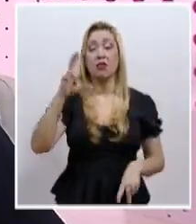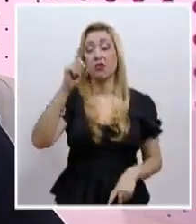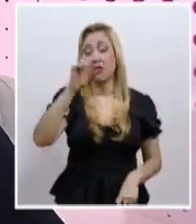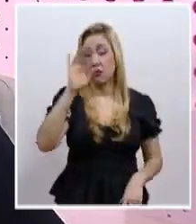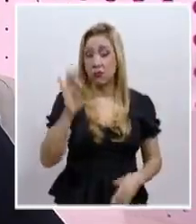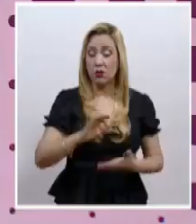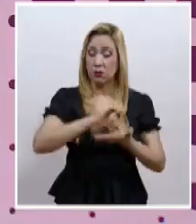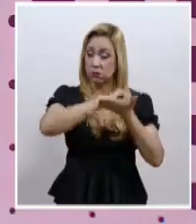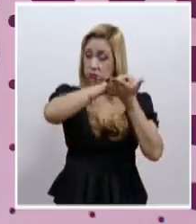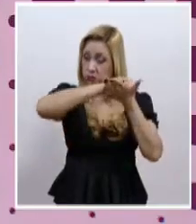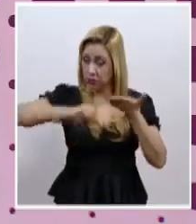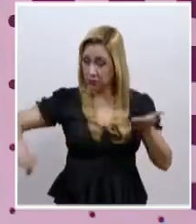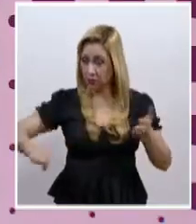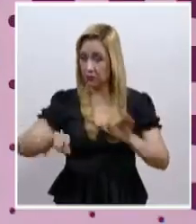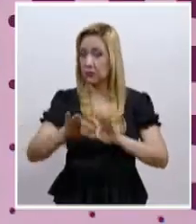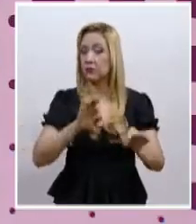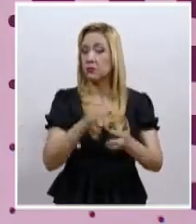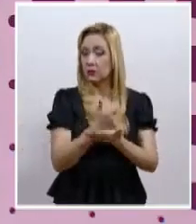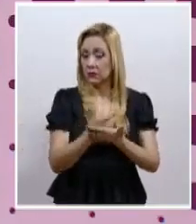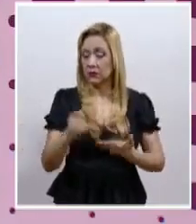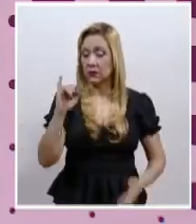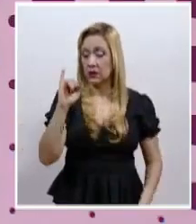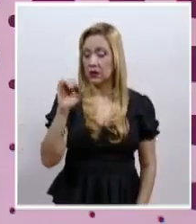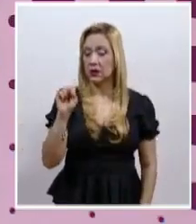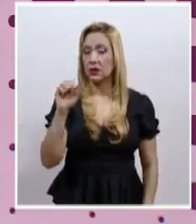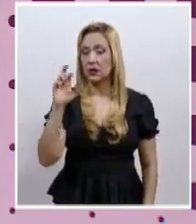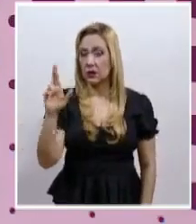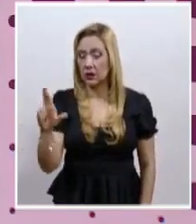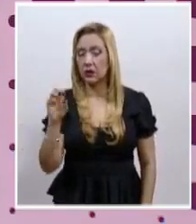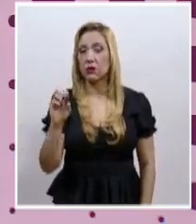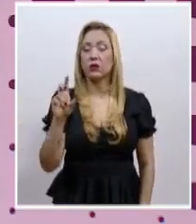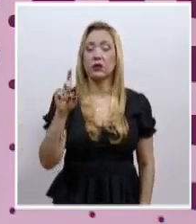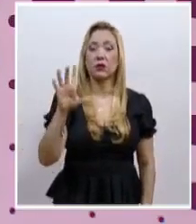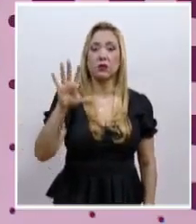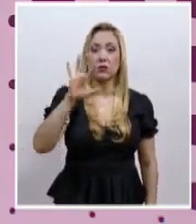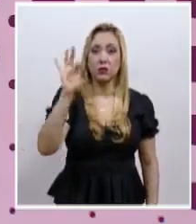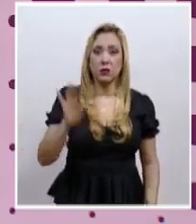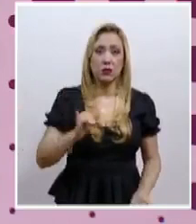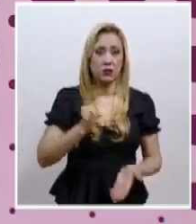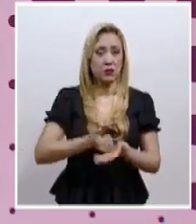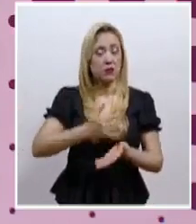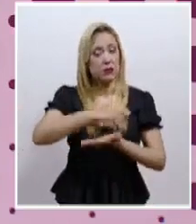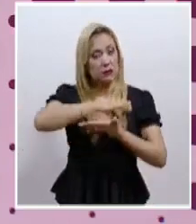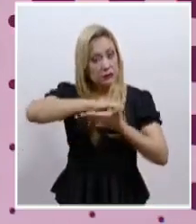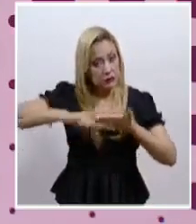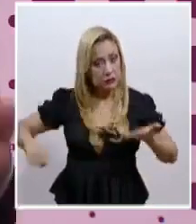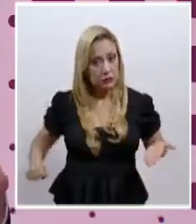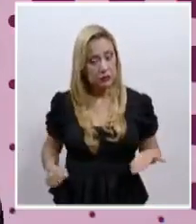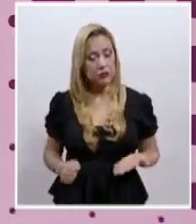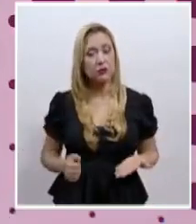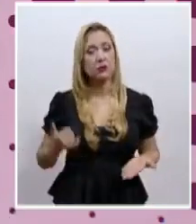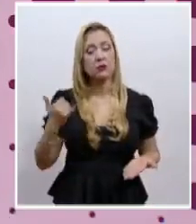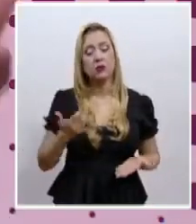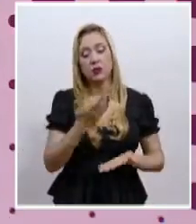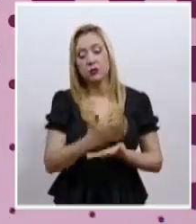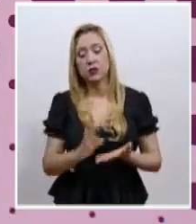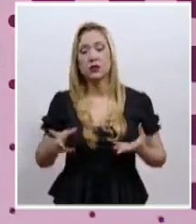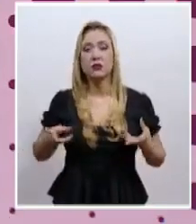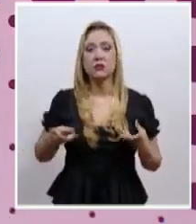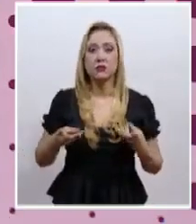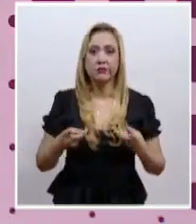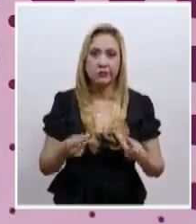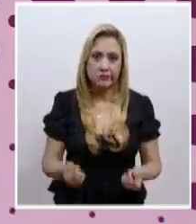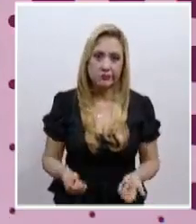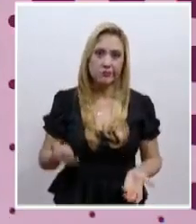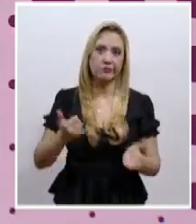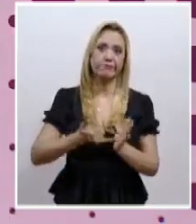30% de su ingreso, o las personas físicas un 35% de su ingreso de impuestos, más una serie de gastos que hacemos están cargadas con